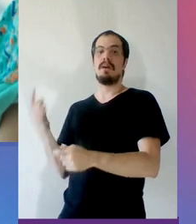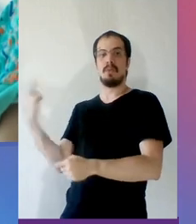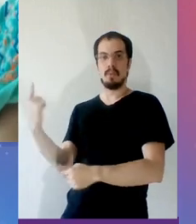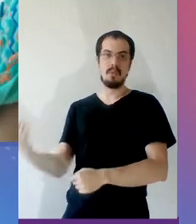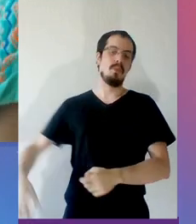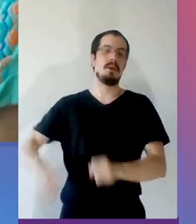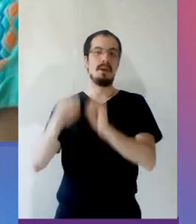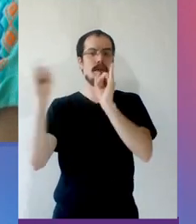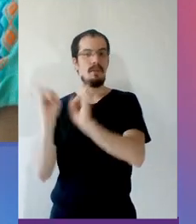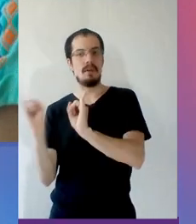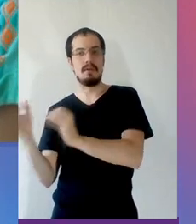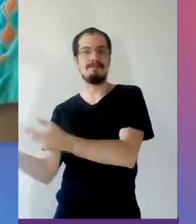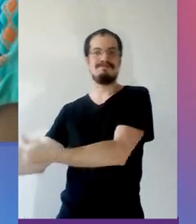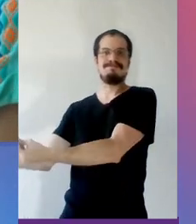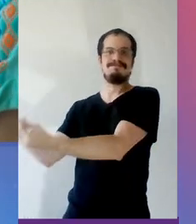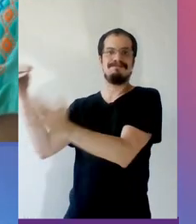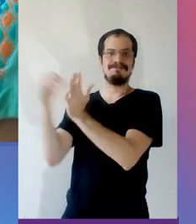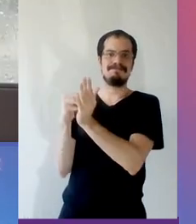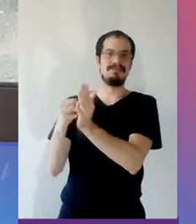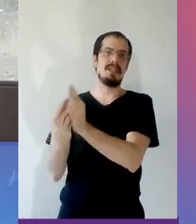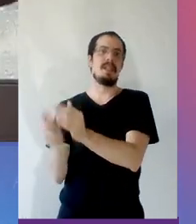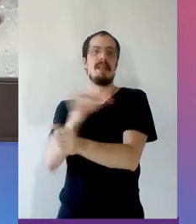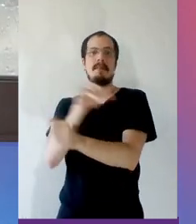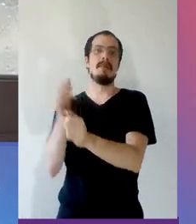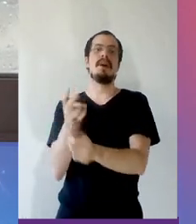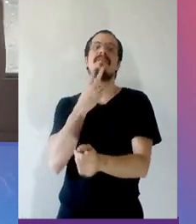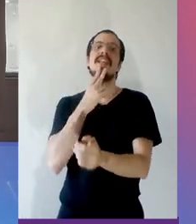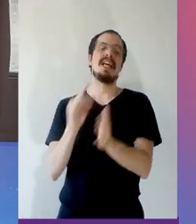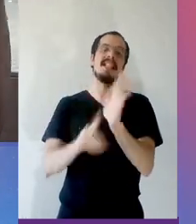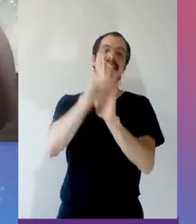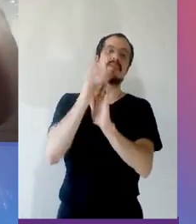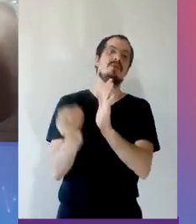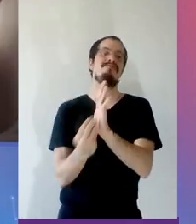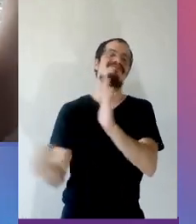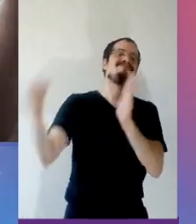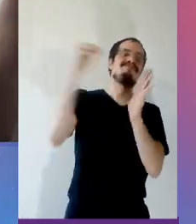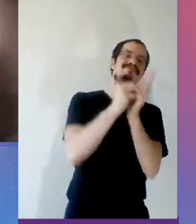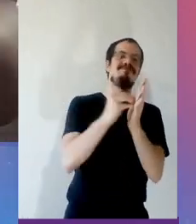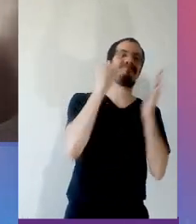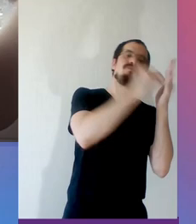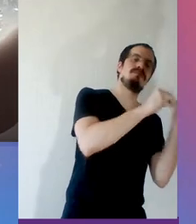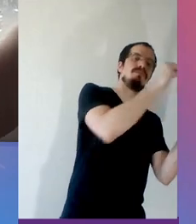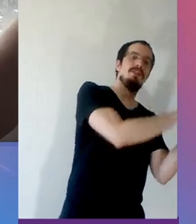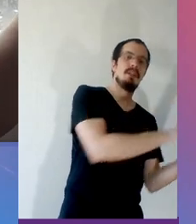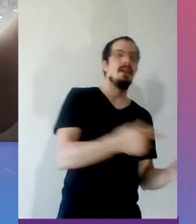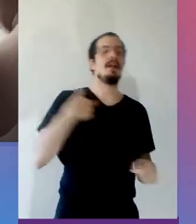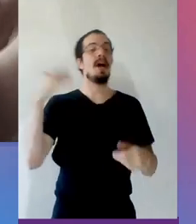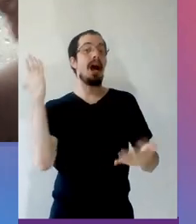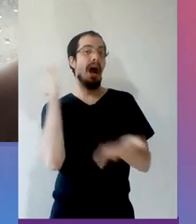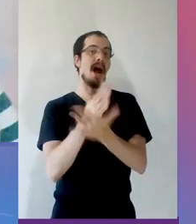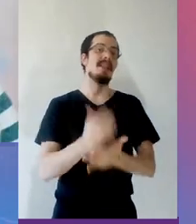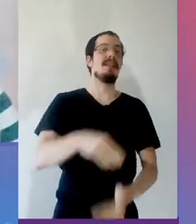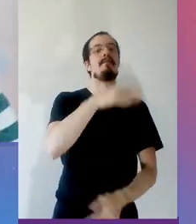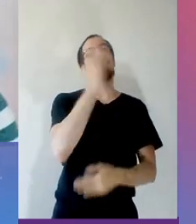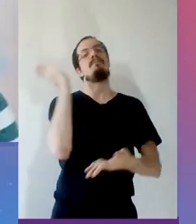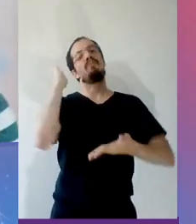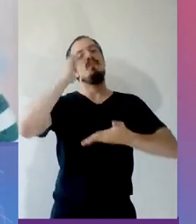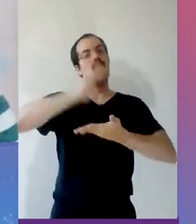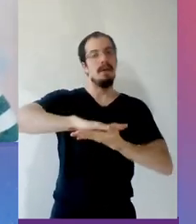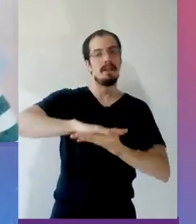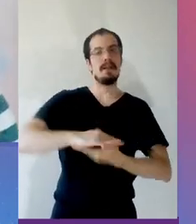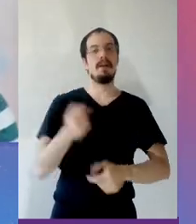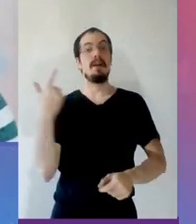influencia en la otra y en la otra y en la otra y hasta la muerte. Entonces, eso significa que una catástrofe